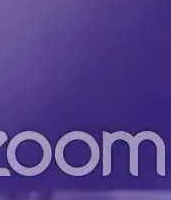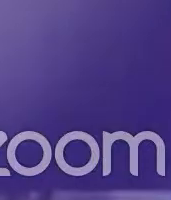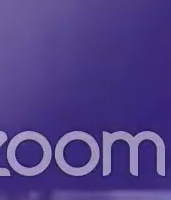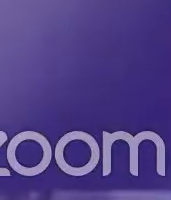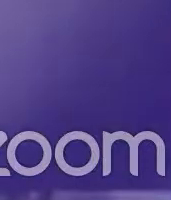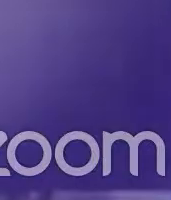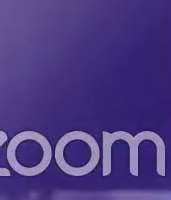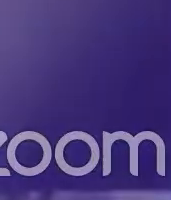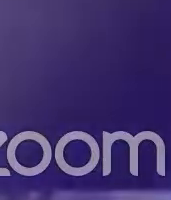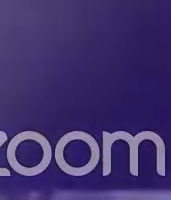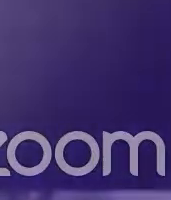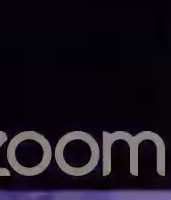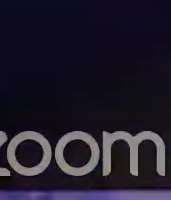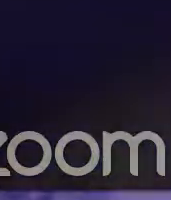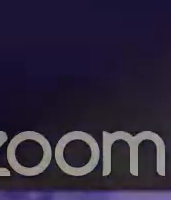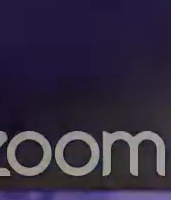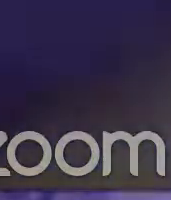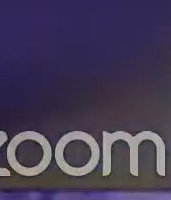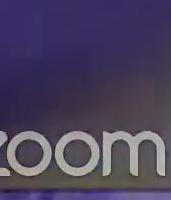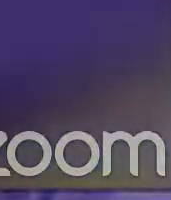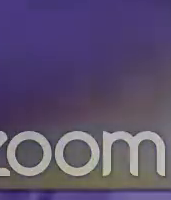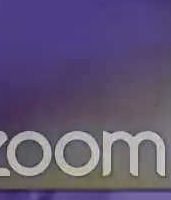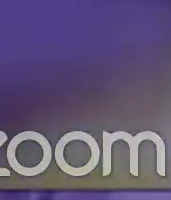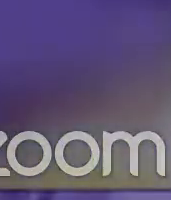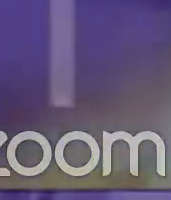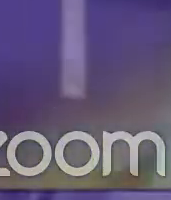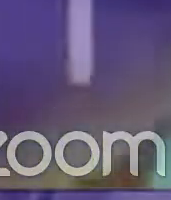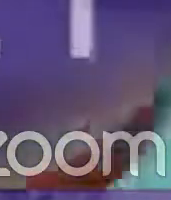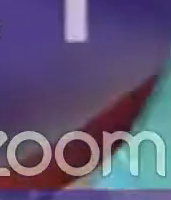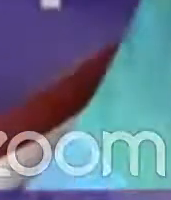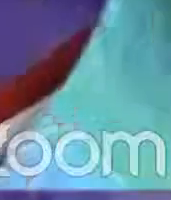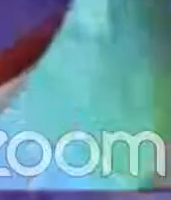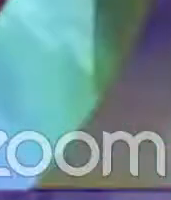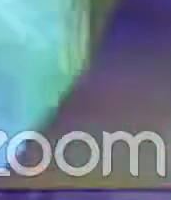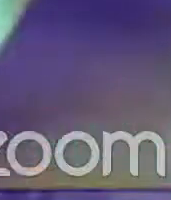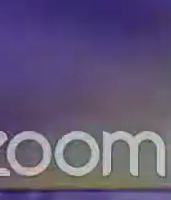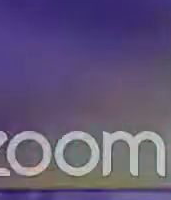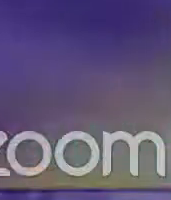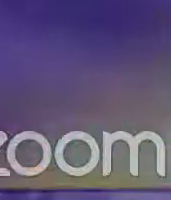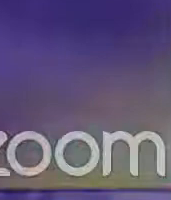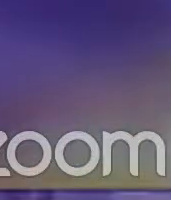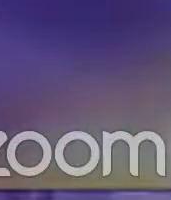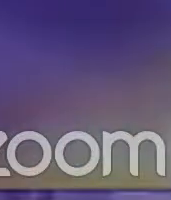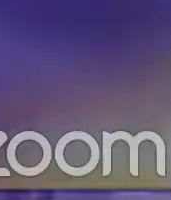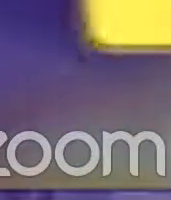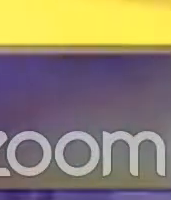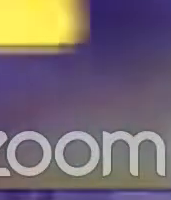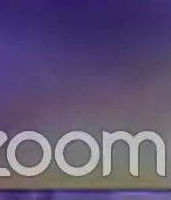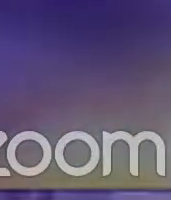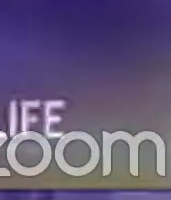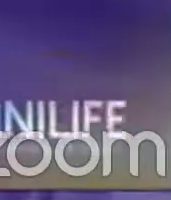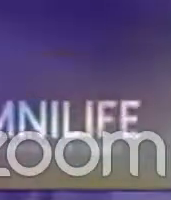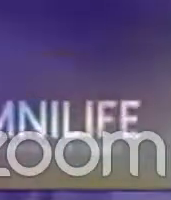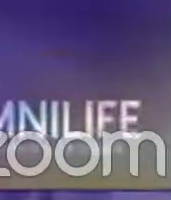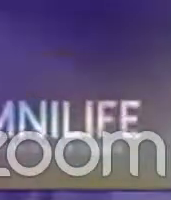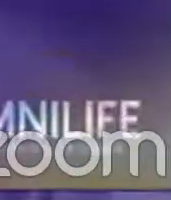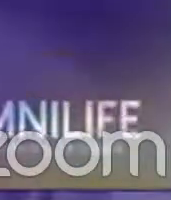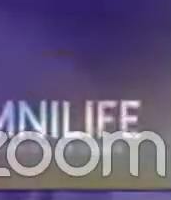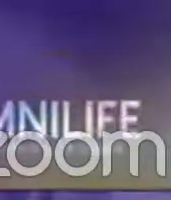Con ustedes, los nuevos Oro Premier. Esther Trejo y Armando